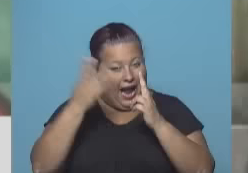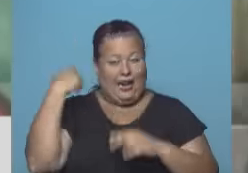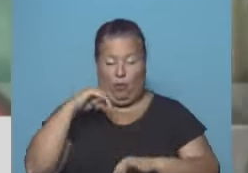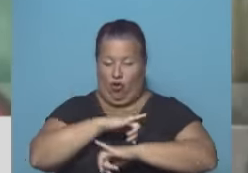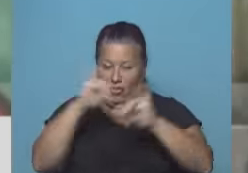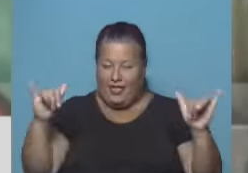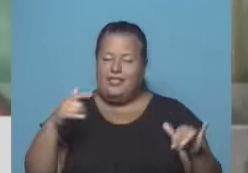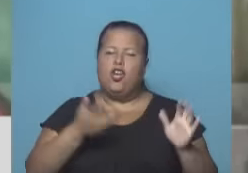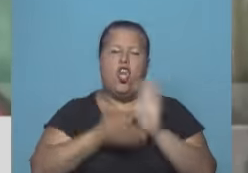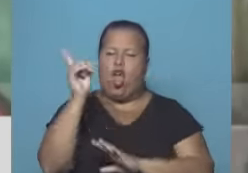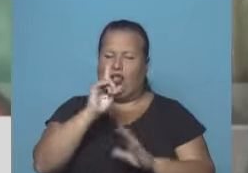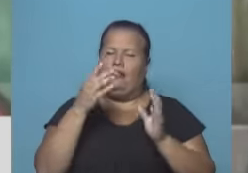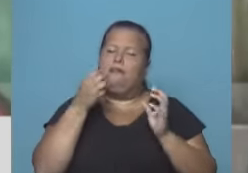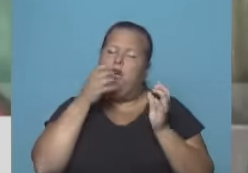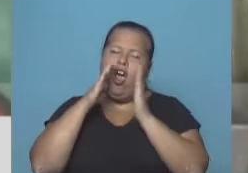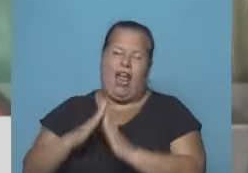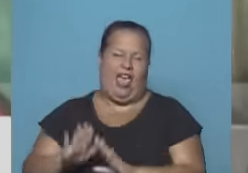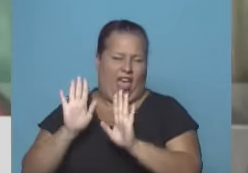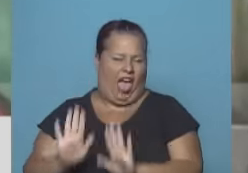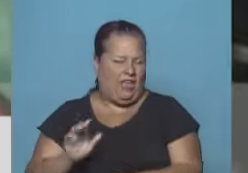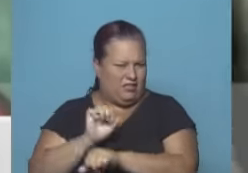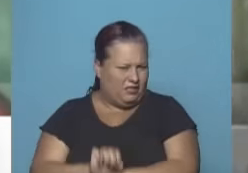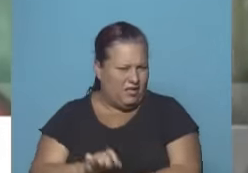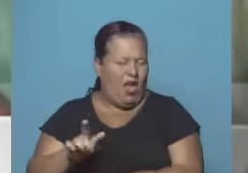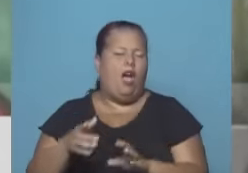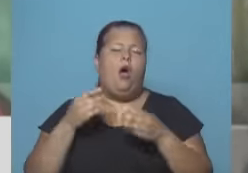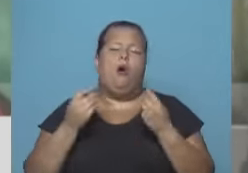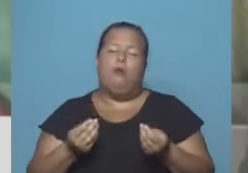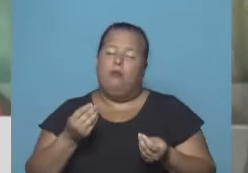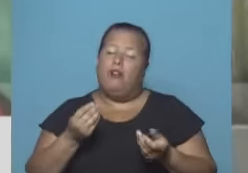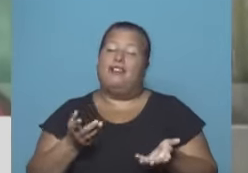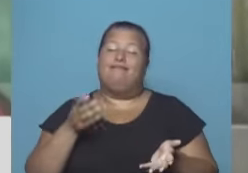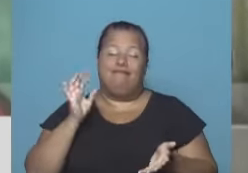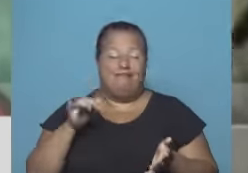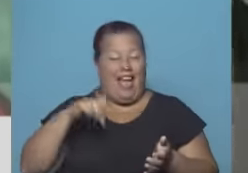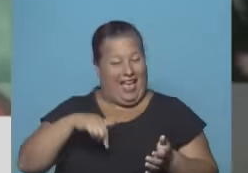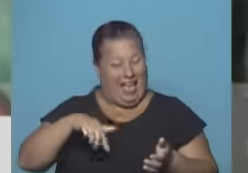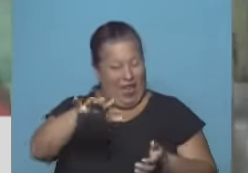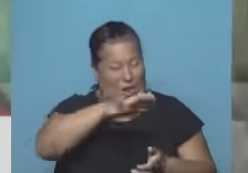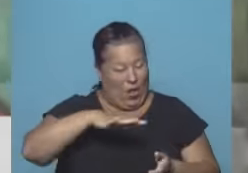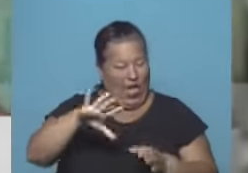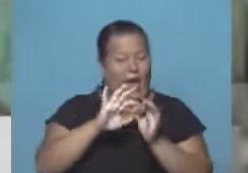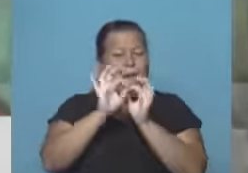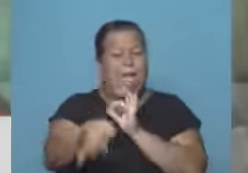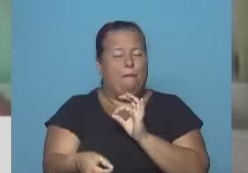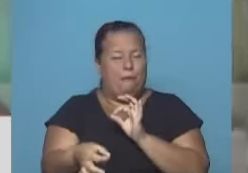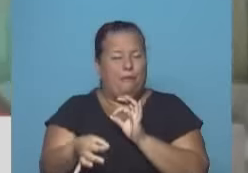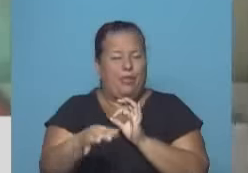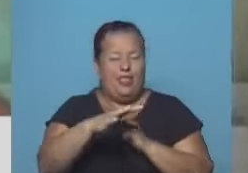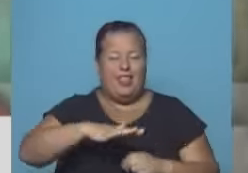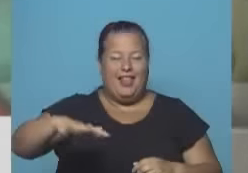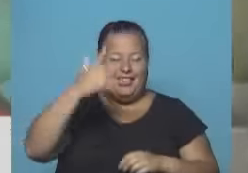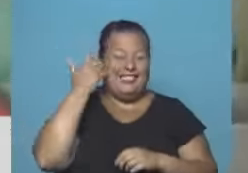decir que traten de no salir, quienes pueden quedarse en sus casas, teniendo en cuenta que en este lugar, muy cerca de uno de los lugares donde